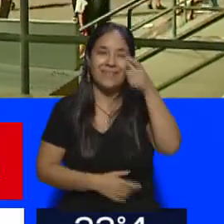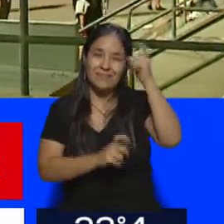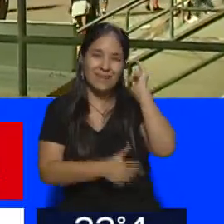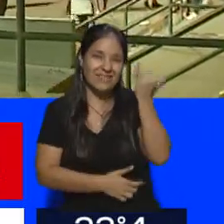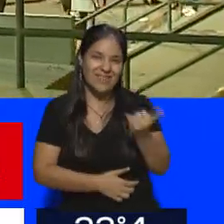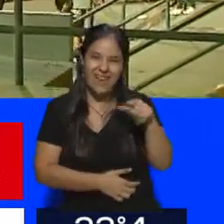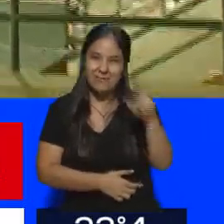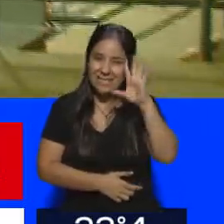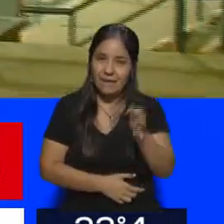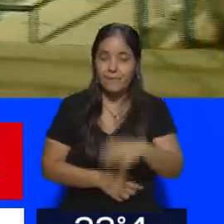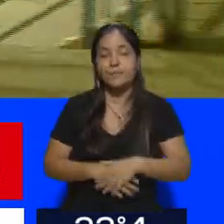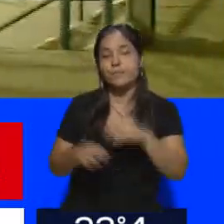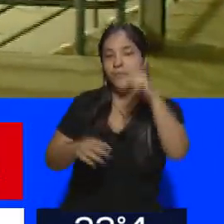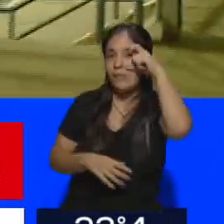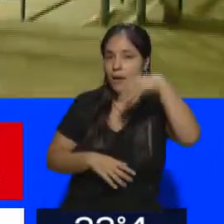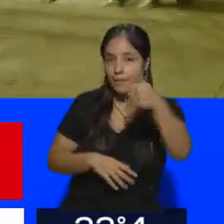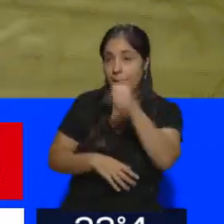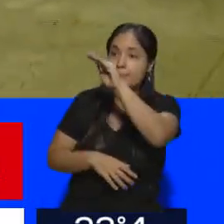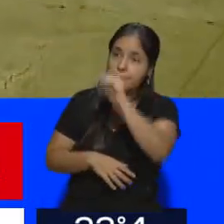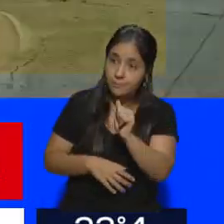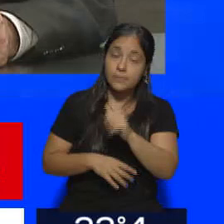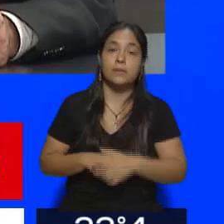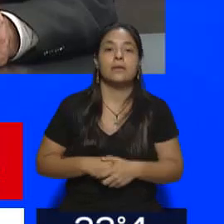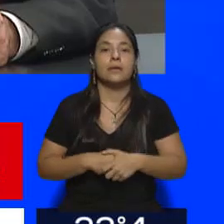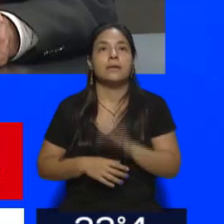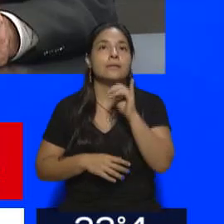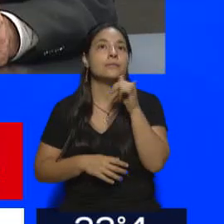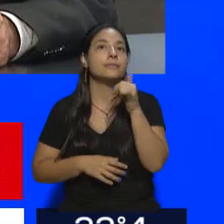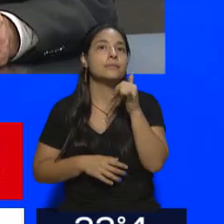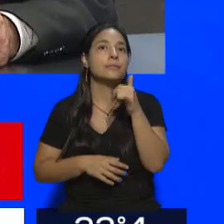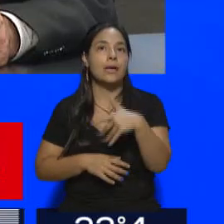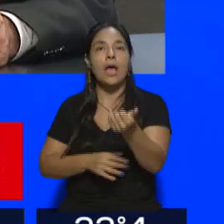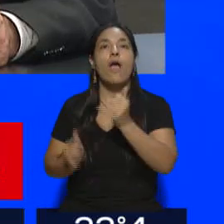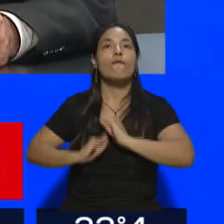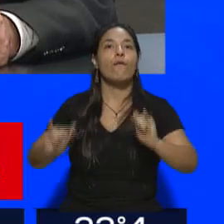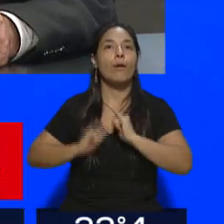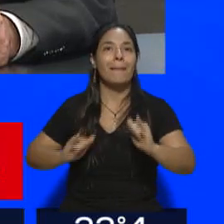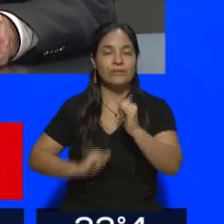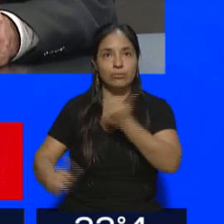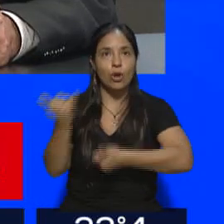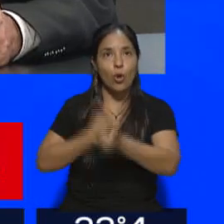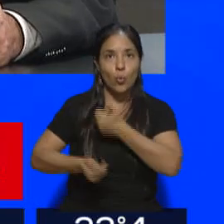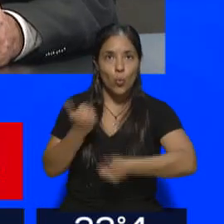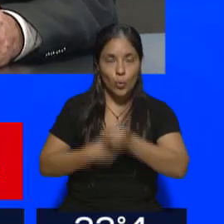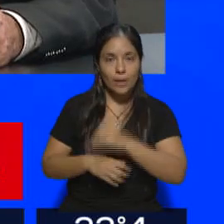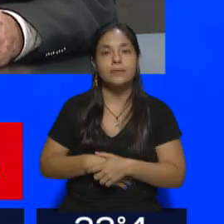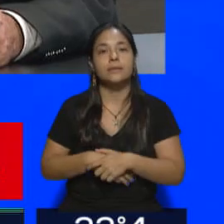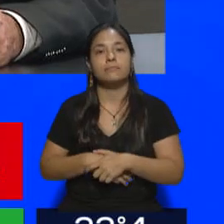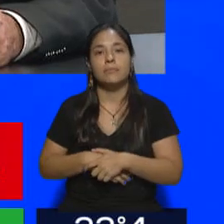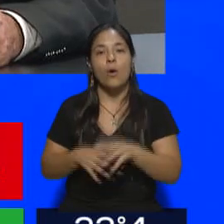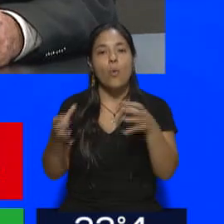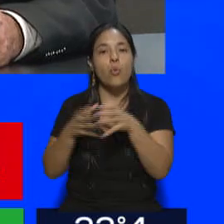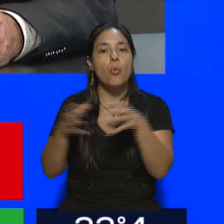cancha, claro que sí. Emanuel, te sumo. Sí, acá bueno, estábamos recibiendo información ahora. Nos indican desde el operativo de seguridad